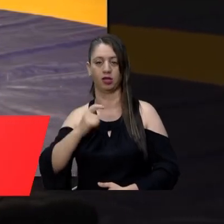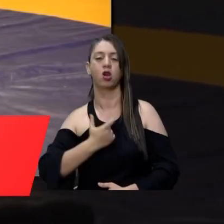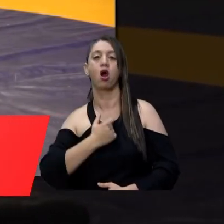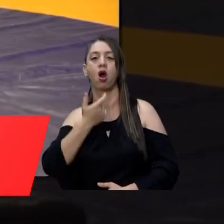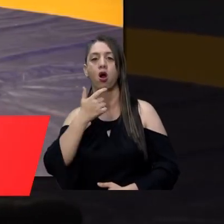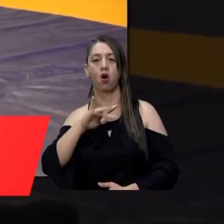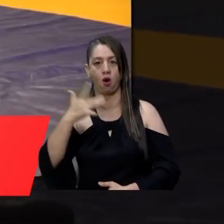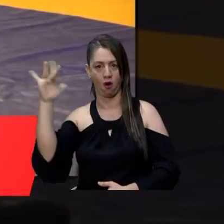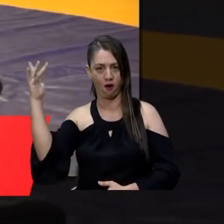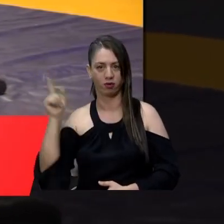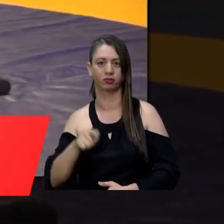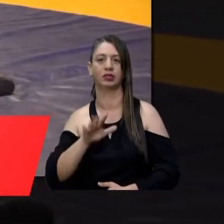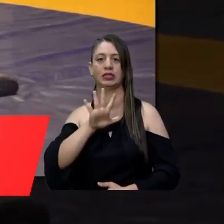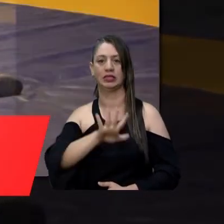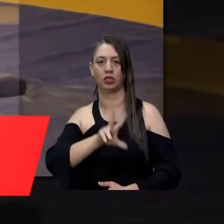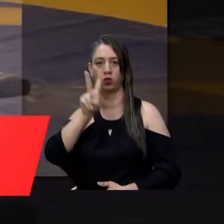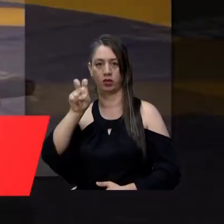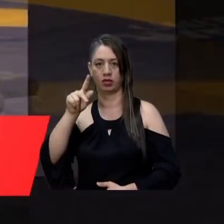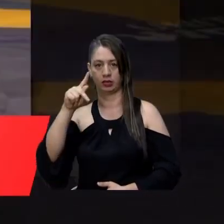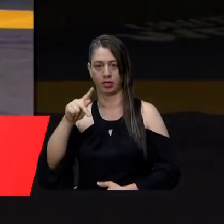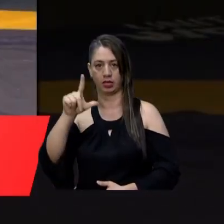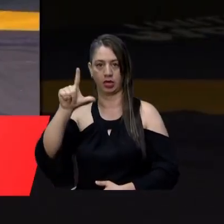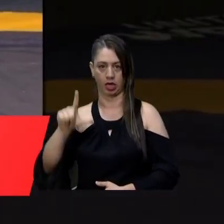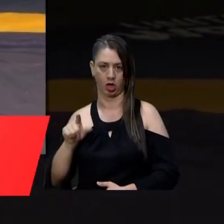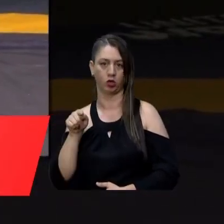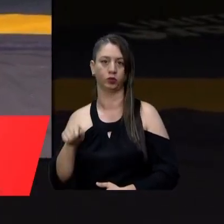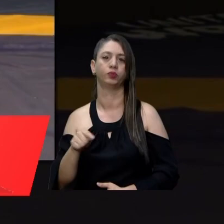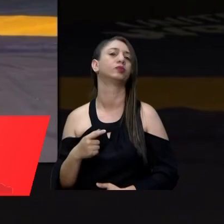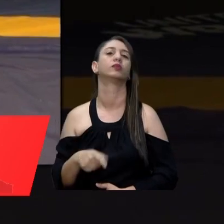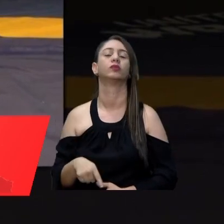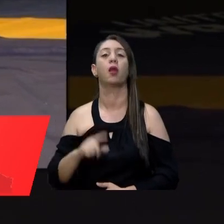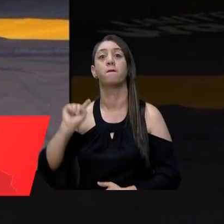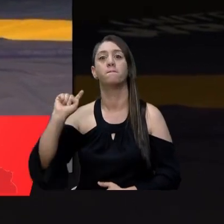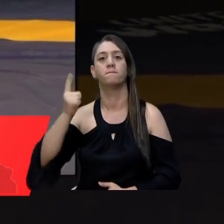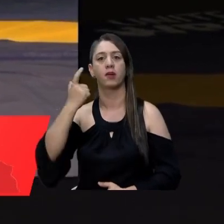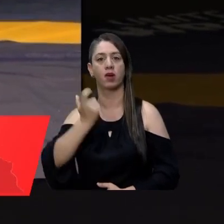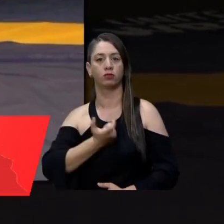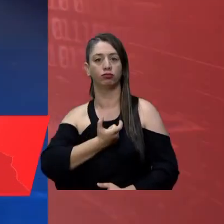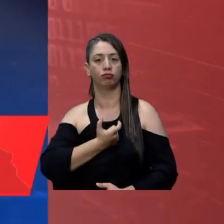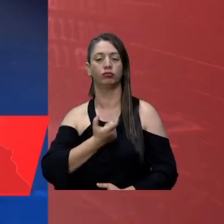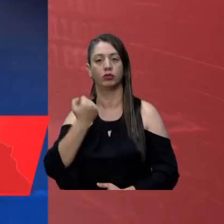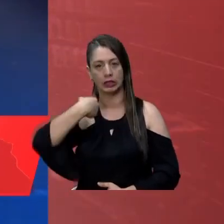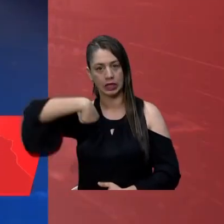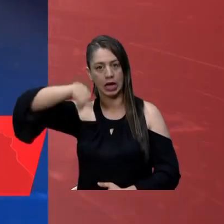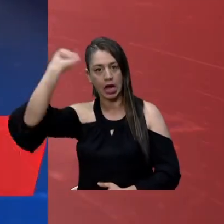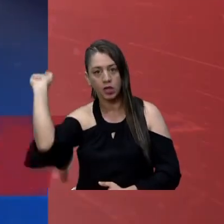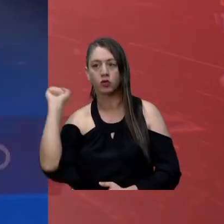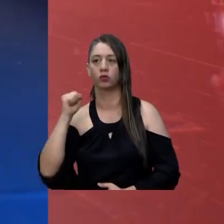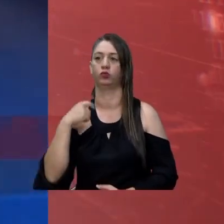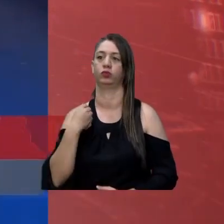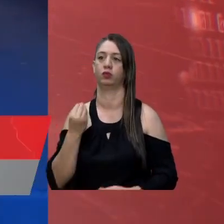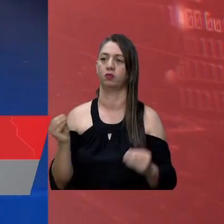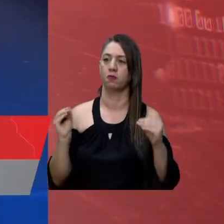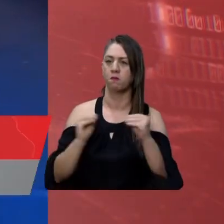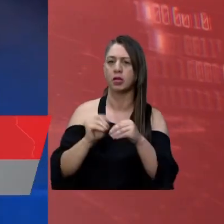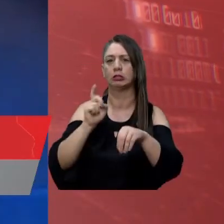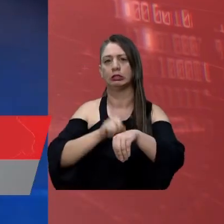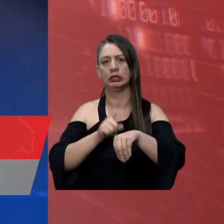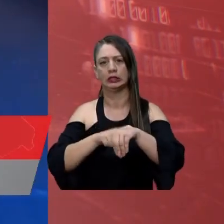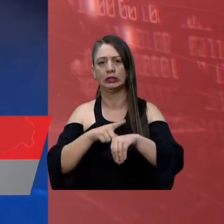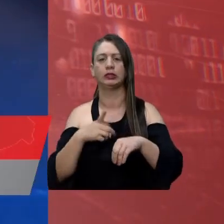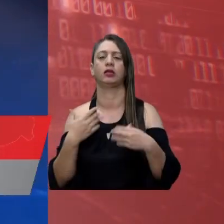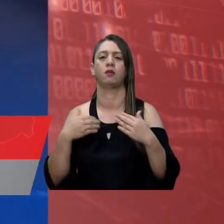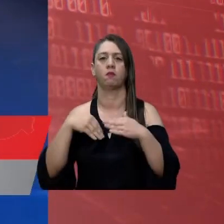la categoría de los 57 kilogramos. Obtuve el primer lugar, la verdad me preparé demasiado duro todo este tiempo,